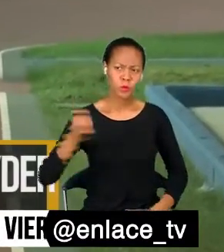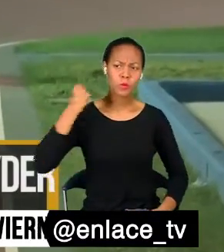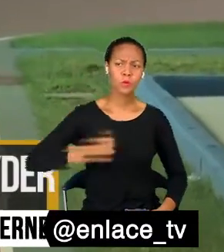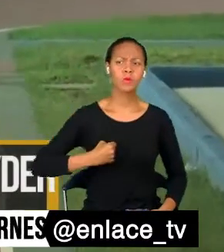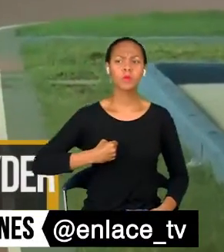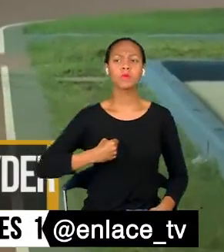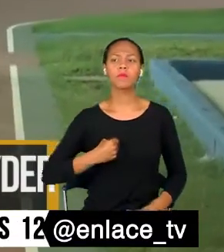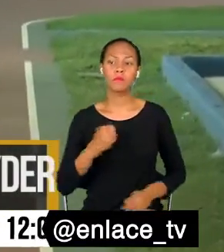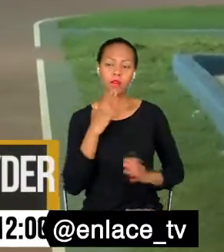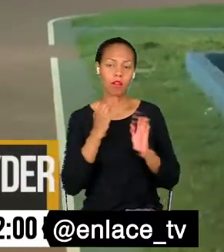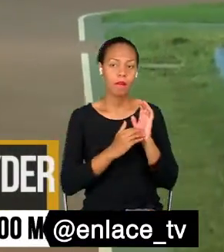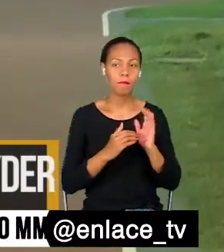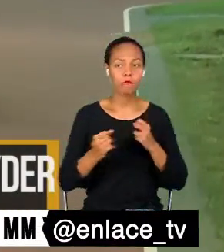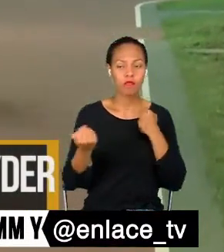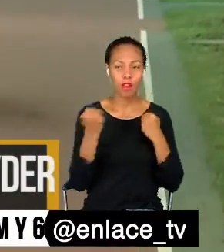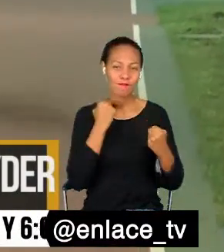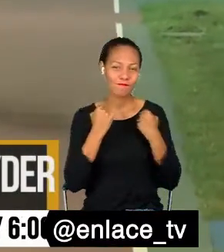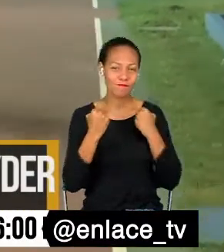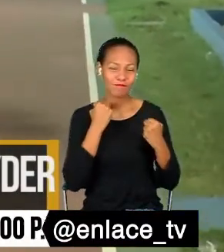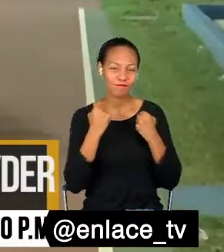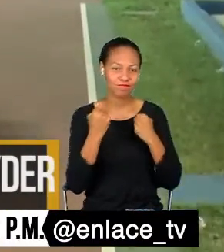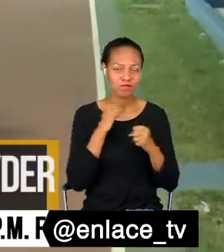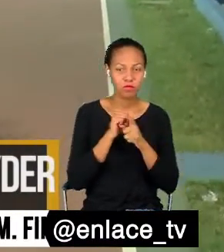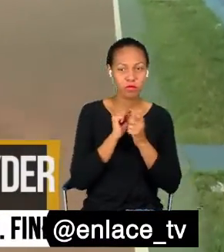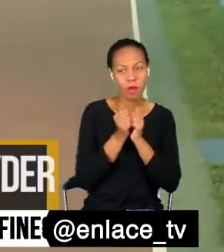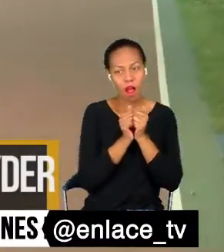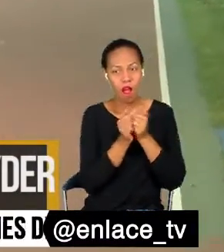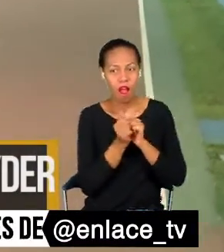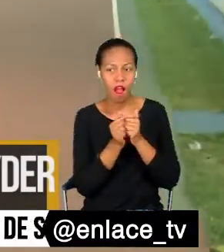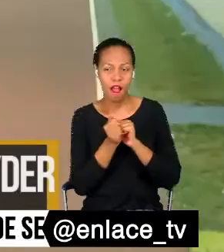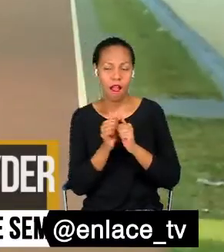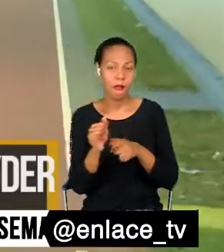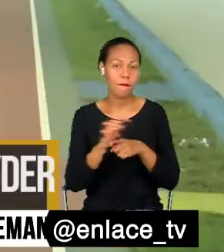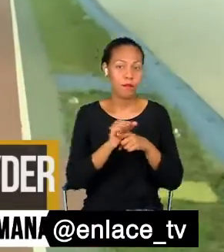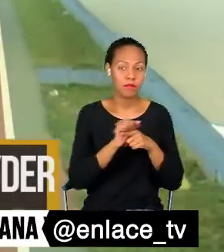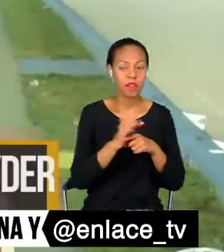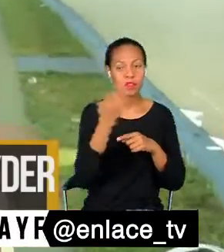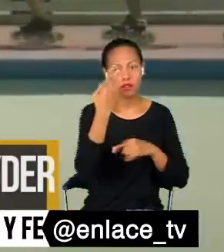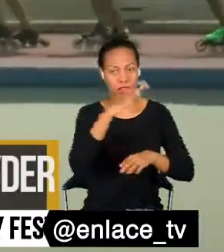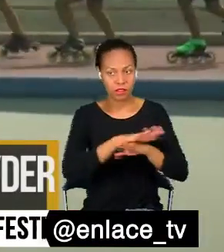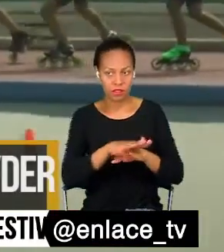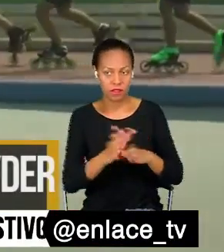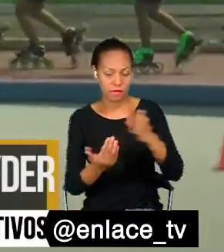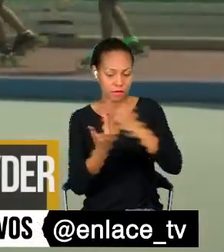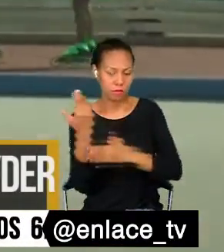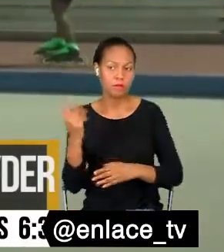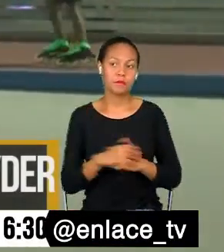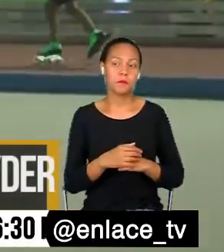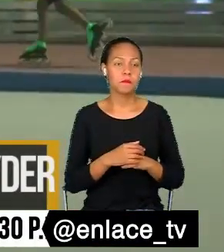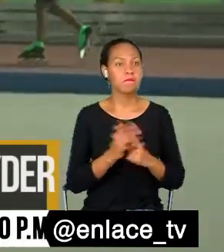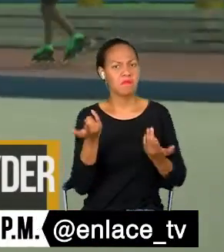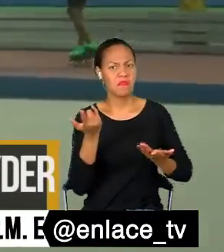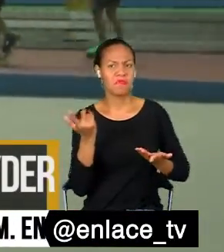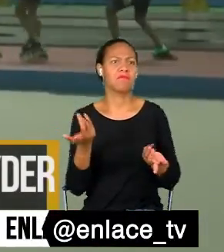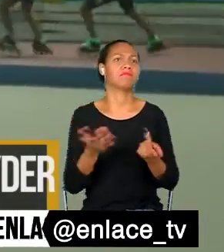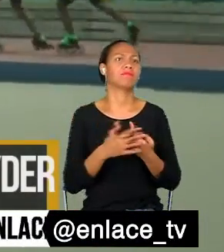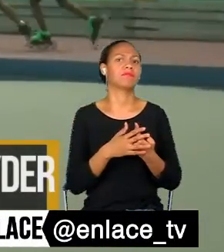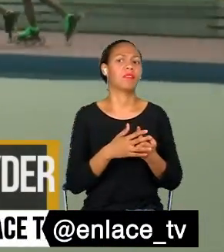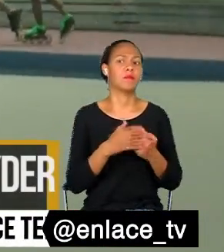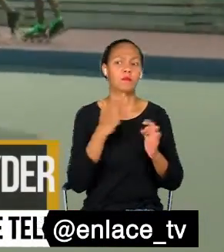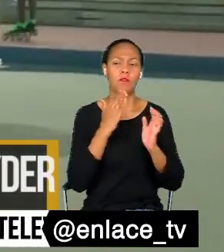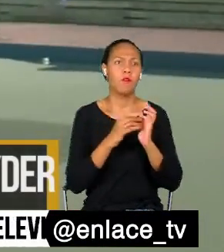gimnasio, que compartimos los entrenamientos con ellos a partir de las 3 de la tarde, aquí vienen a hacer ruedas, vienen a trabajar